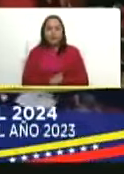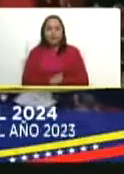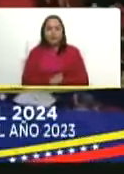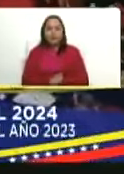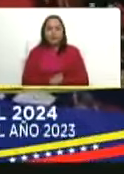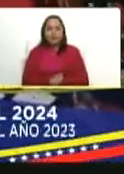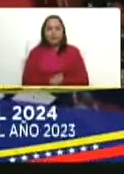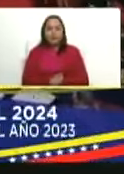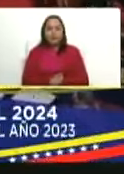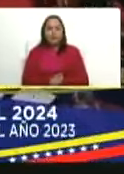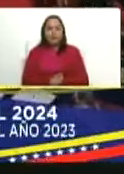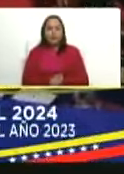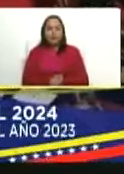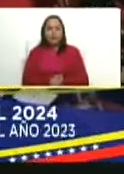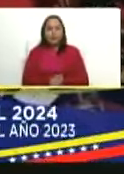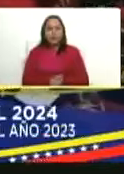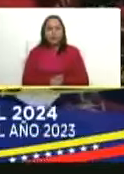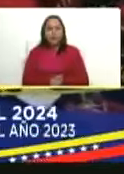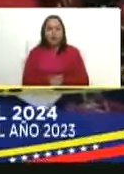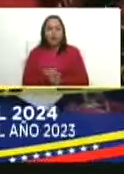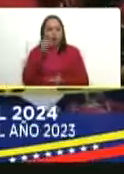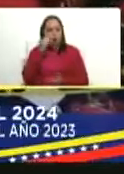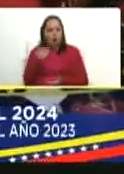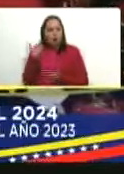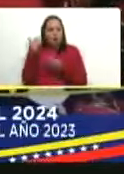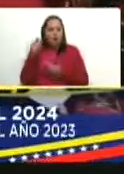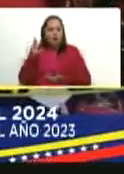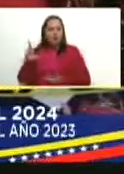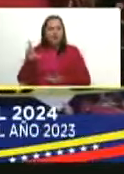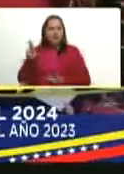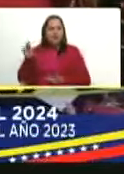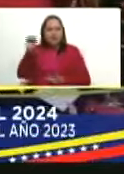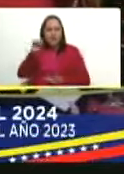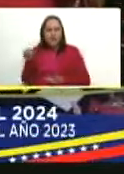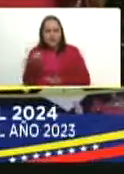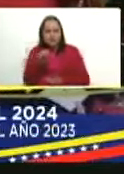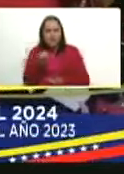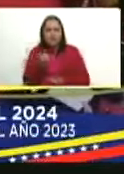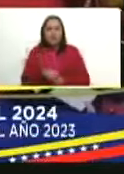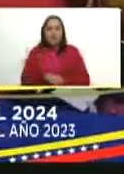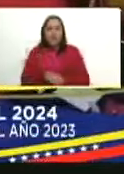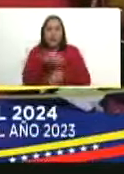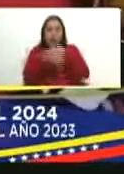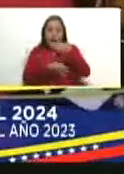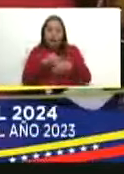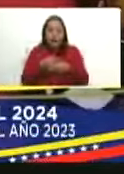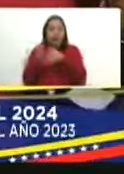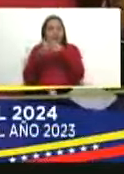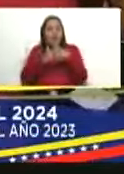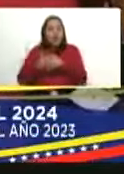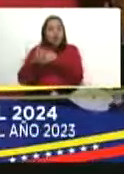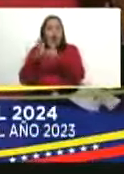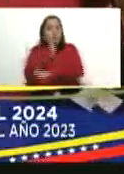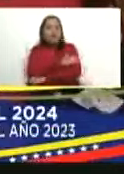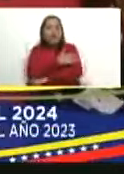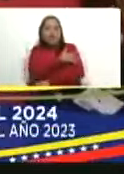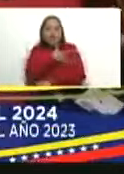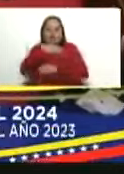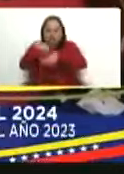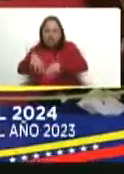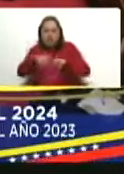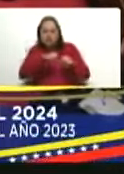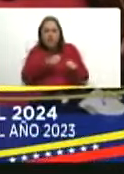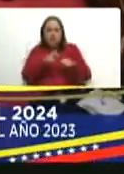El magistrado Luis Bustillo, que Estados Unidos y la oposición pretenden apropiarse del Estado venezolano, no pudiendo